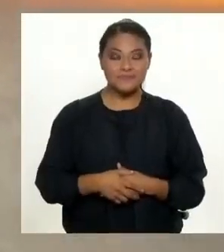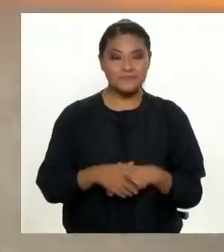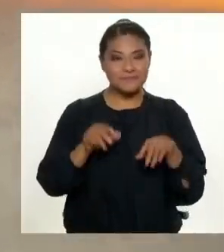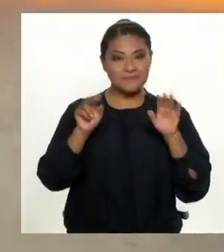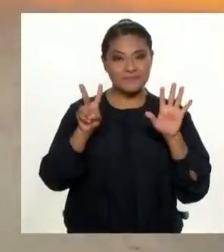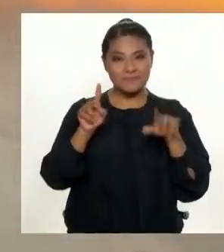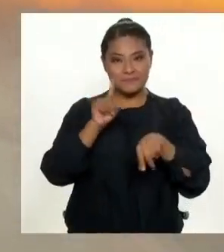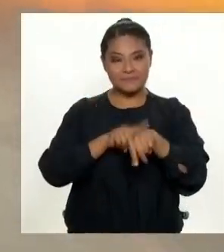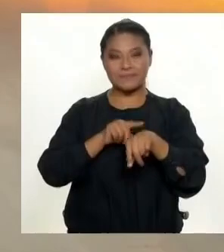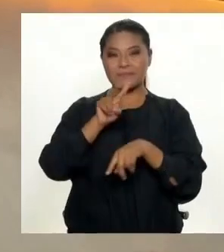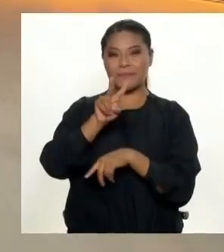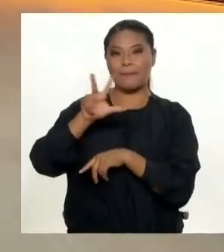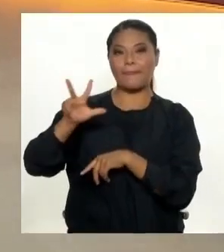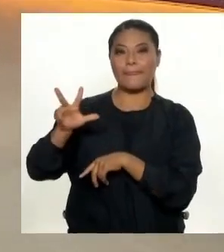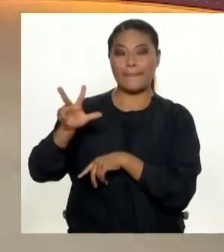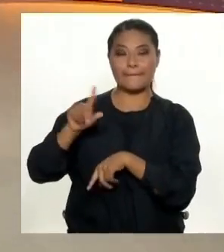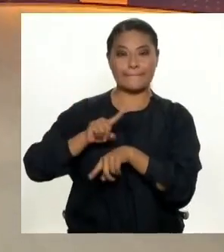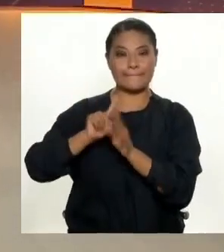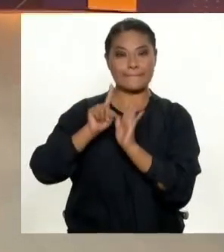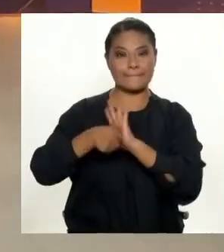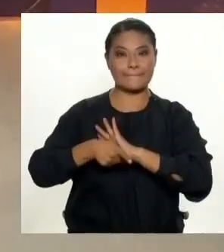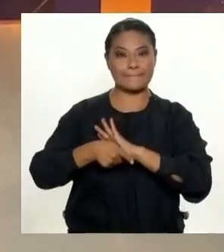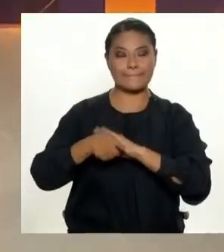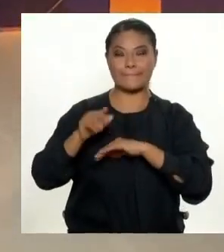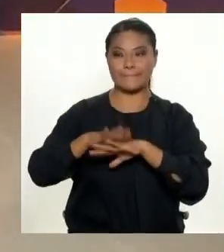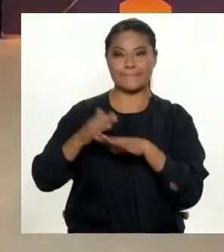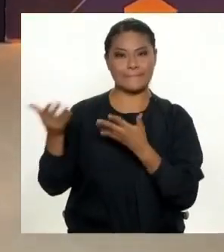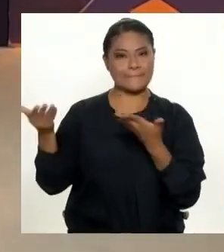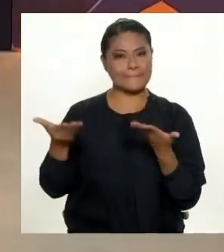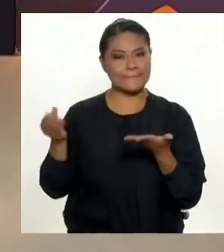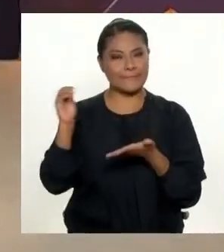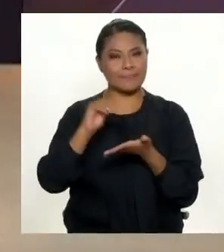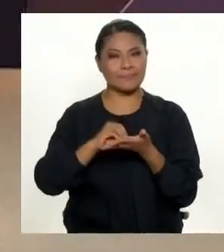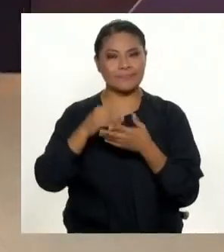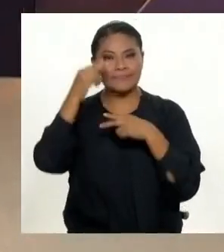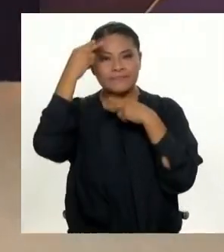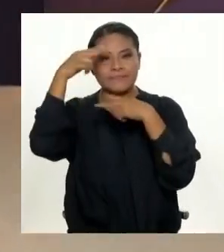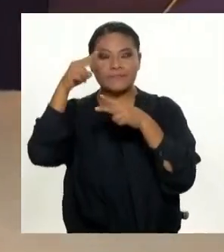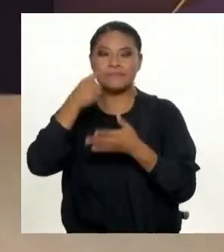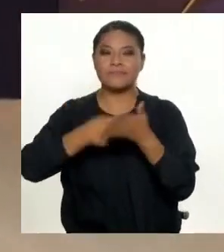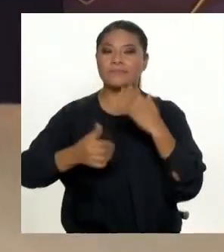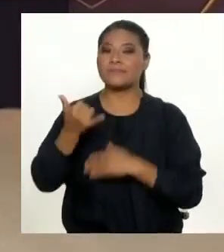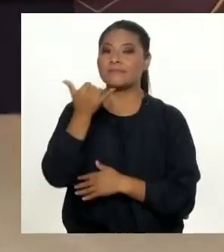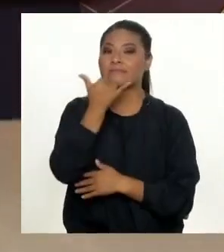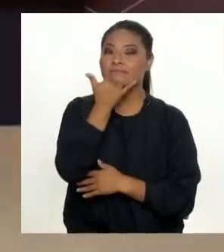Con 23 minutos tenemos muchas más noticias en qué está pasando. Sí, mucha atención con lo que viene,